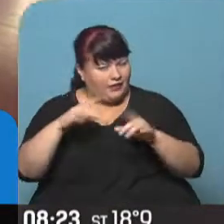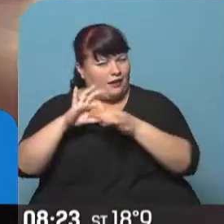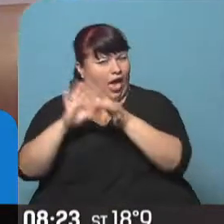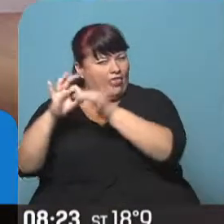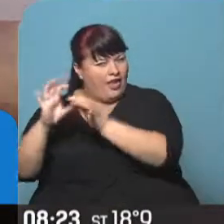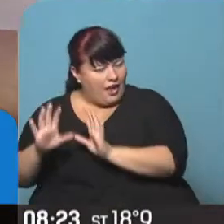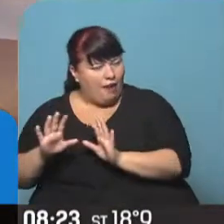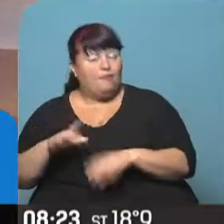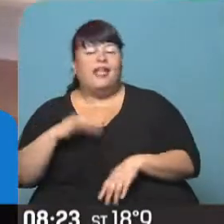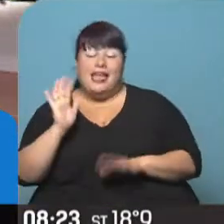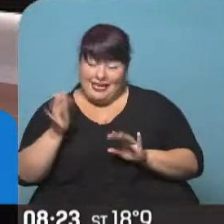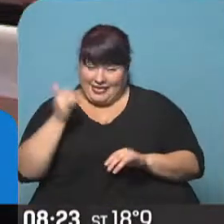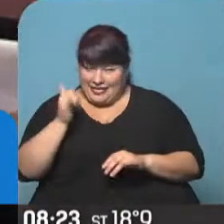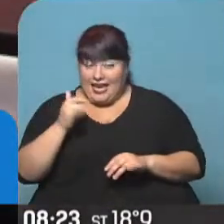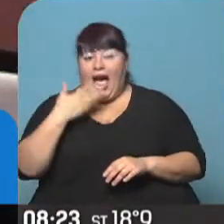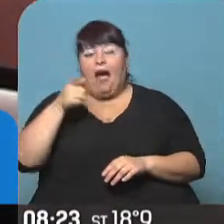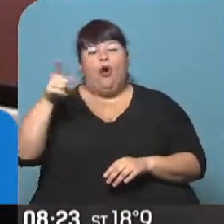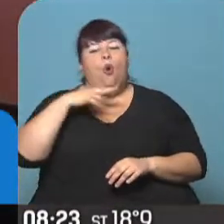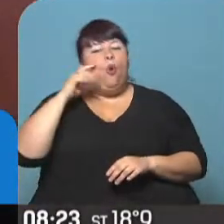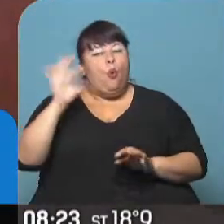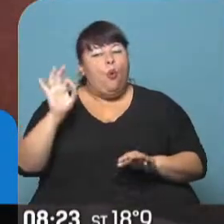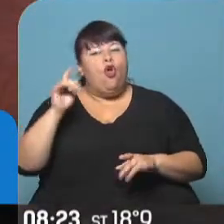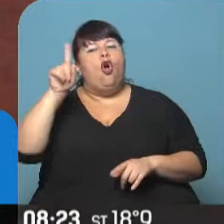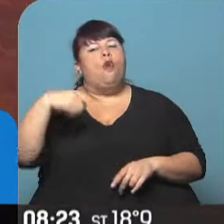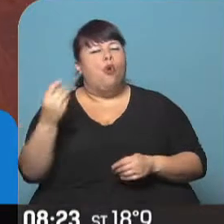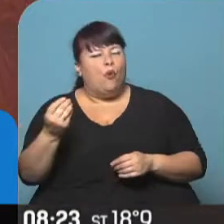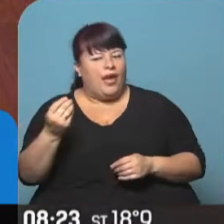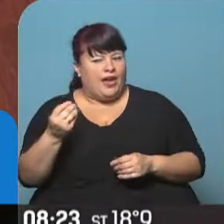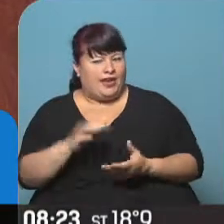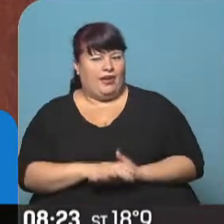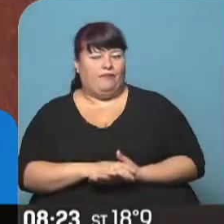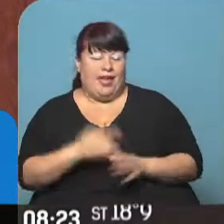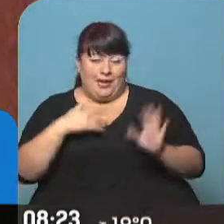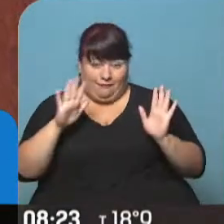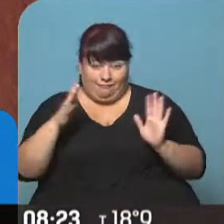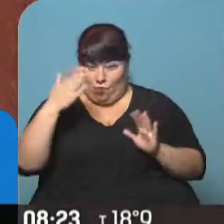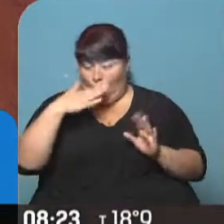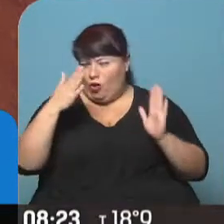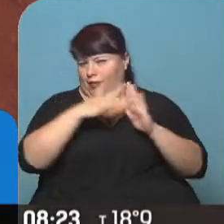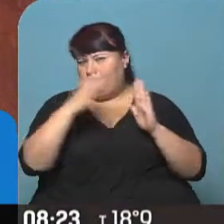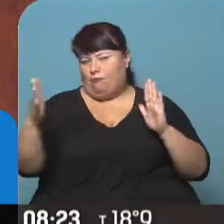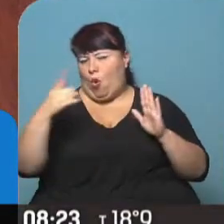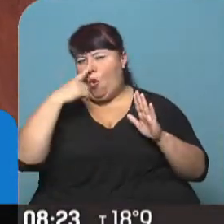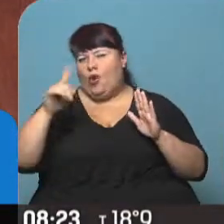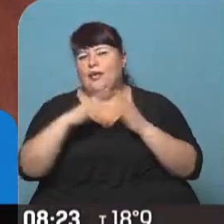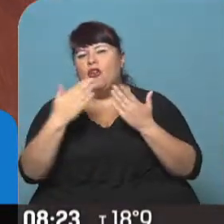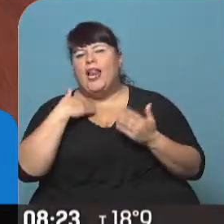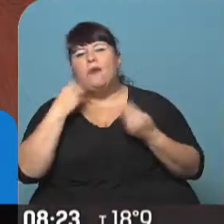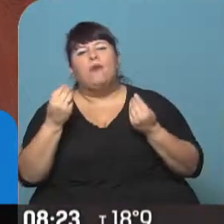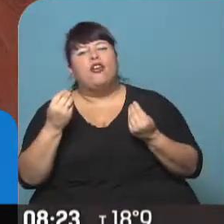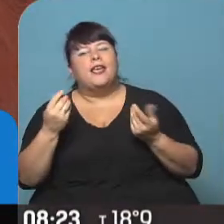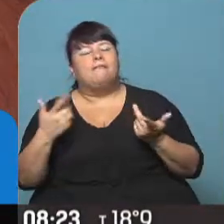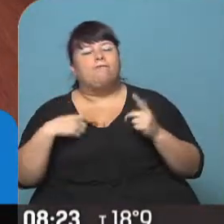cadena? Bueno, sí, el Hablen con Julio, digamos, surgió, les diría, en la última ya parte del libro, porque